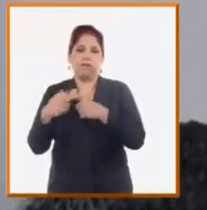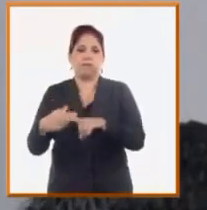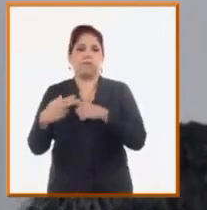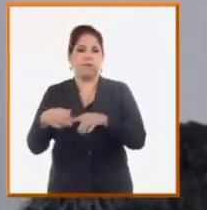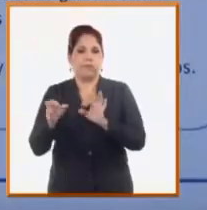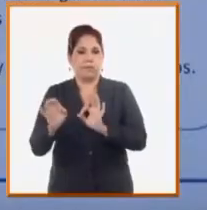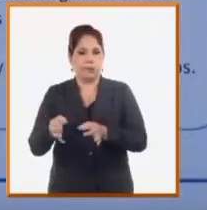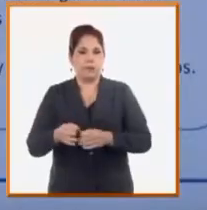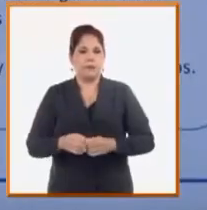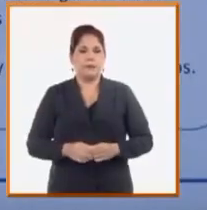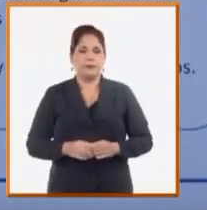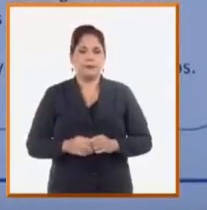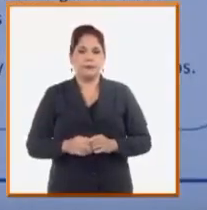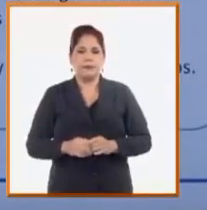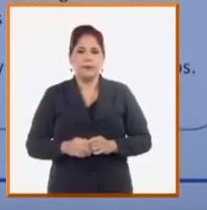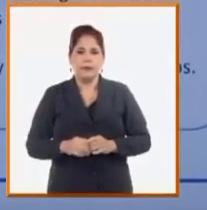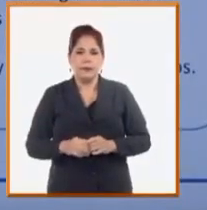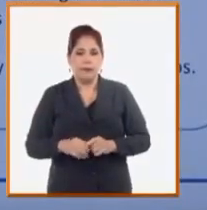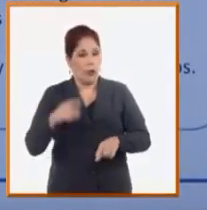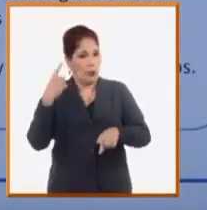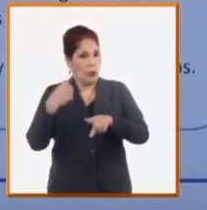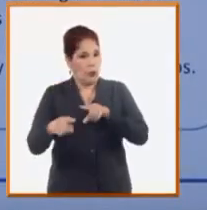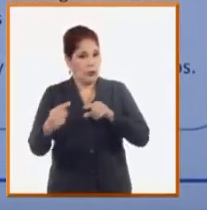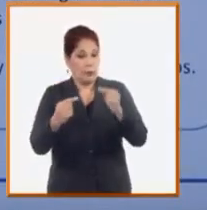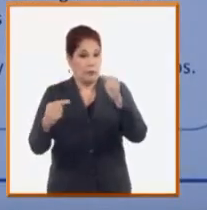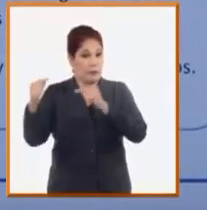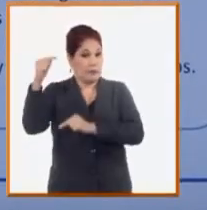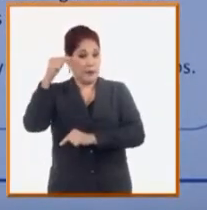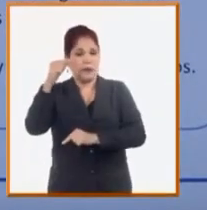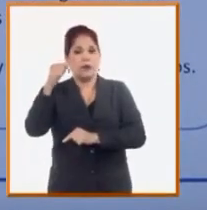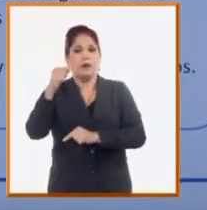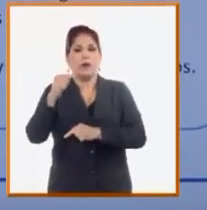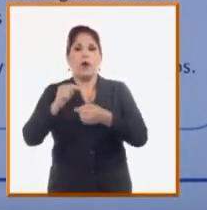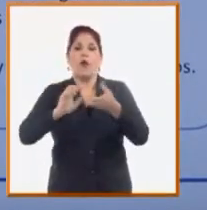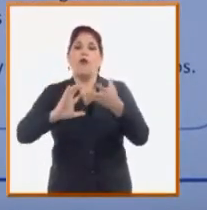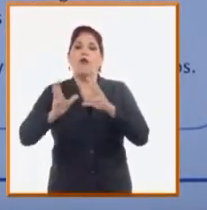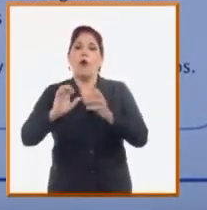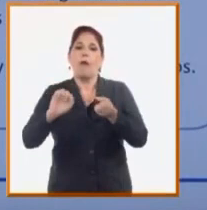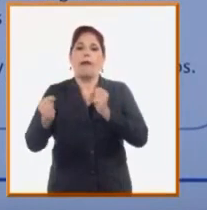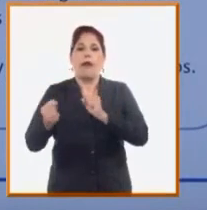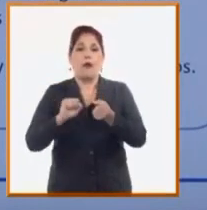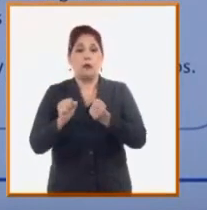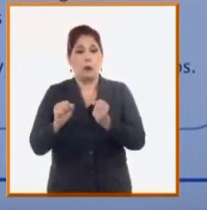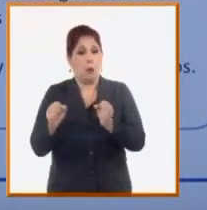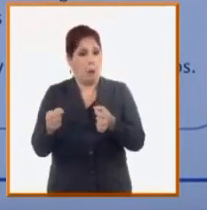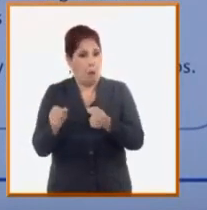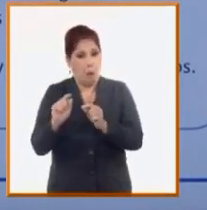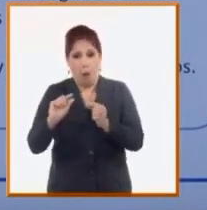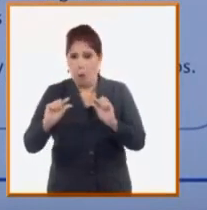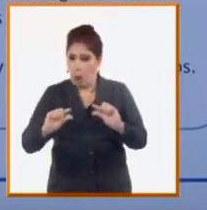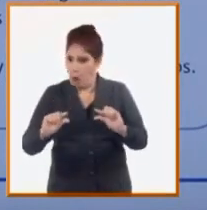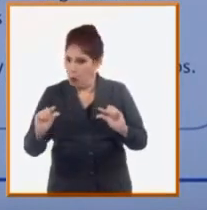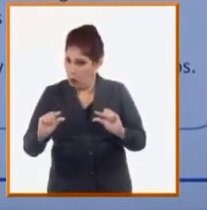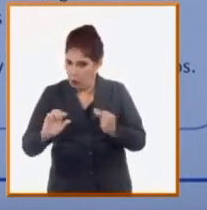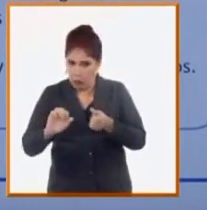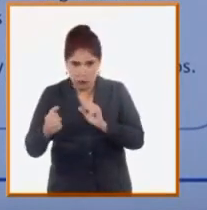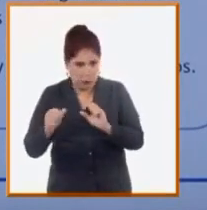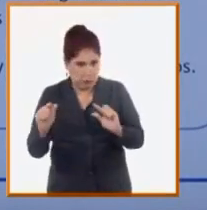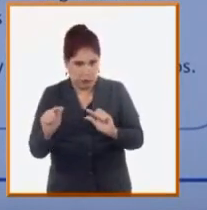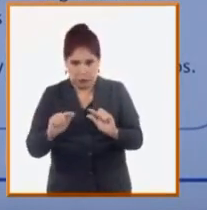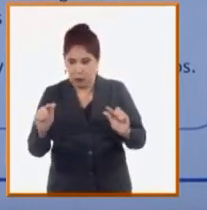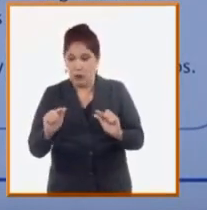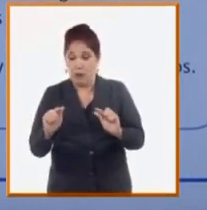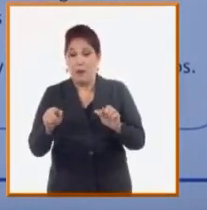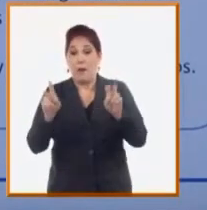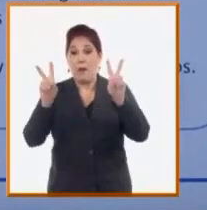y que puedan ir resolviendo estos temas. En primer lugar están las debilidades en el sistema de control por los organismos. Vamos a ver más adelante que este fue un tema